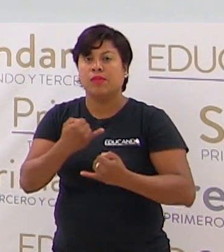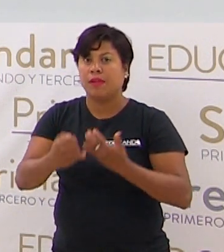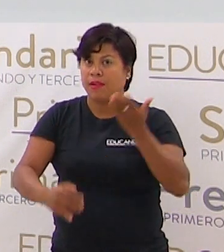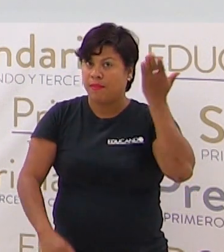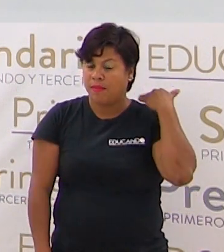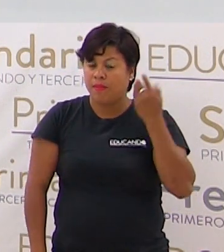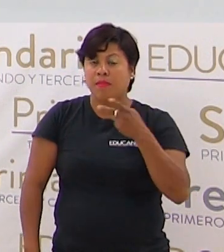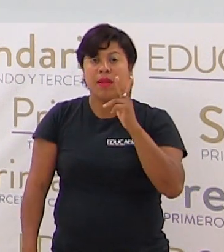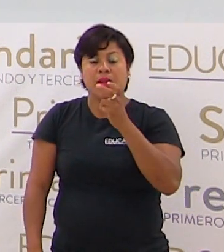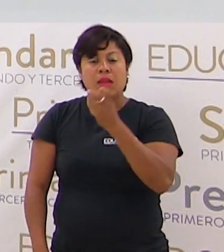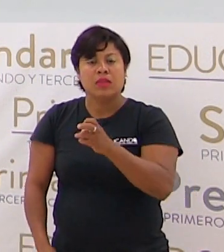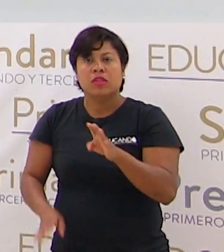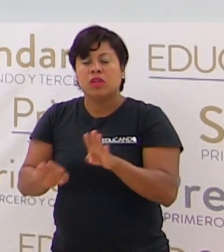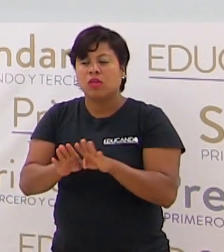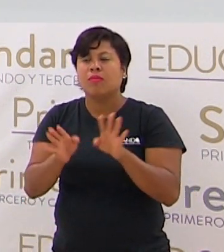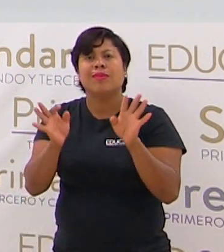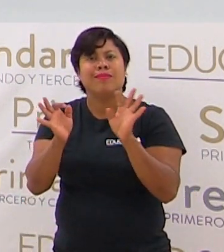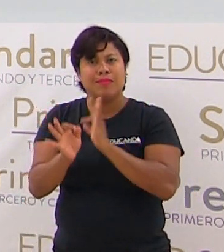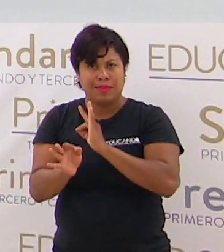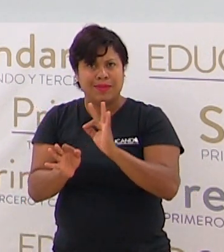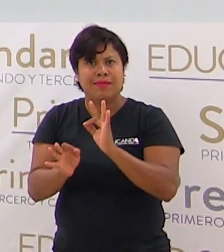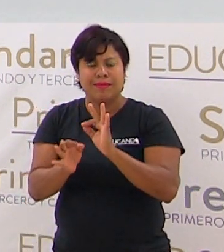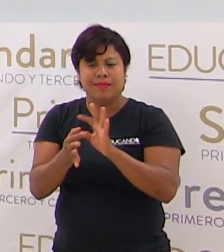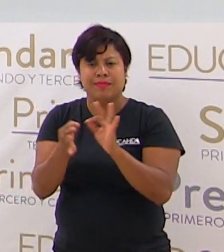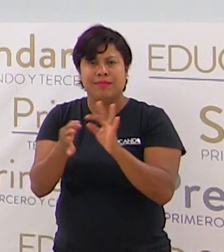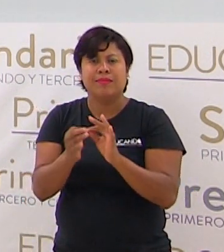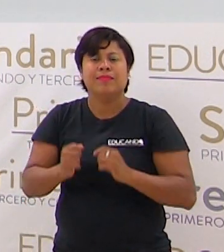jugaba, pero nos da una pista